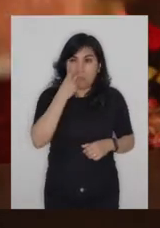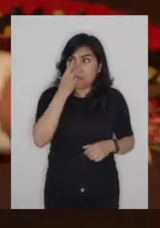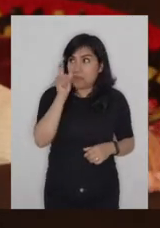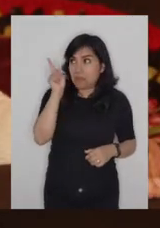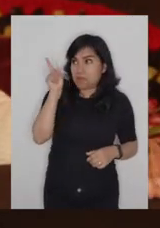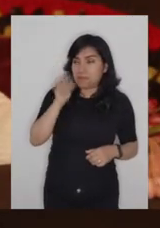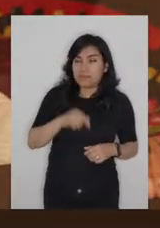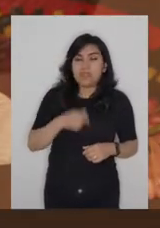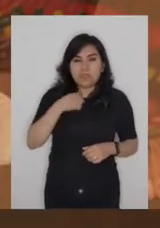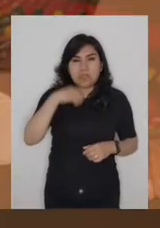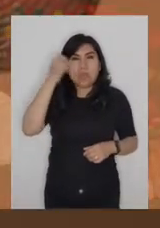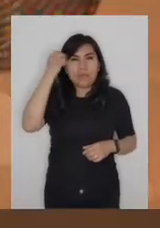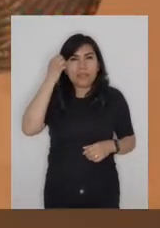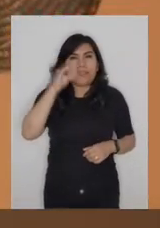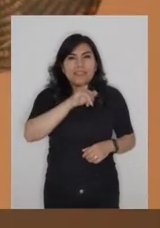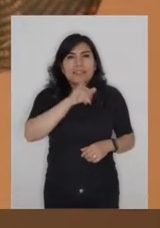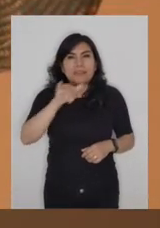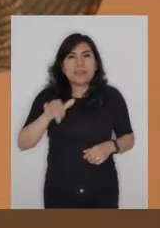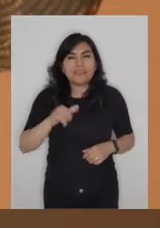allá. Lo aprendí después ya.